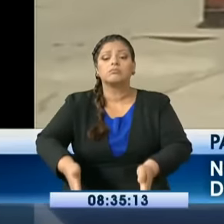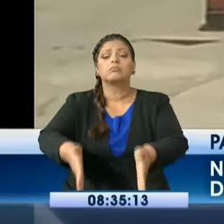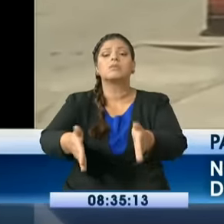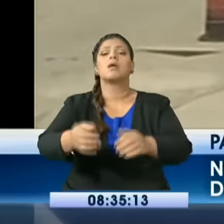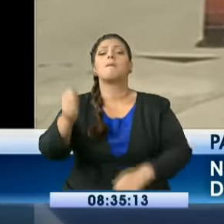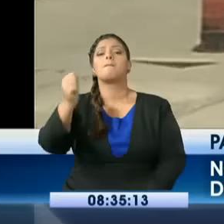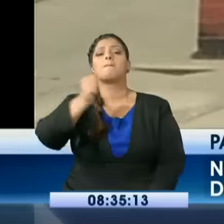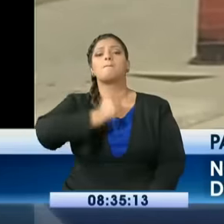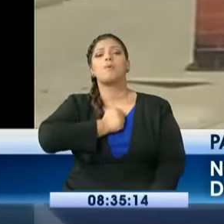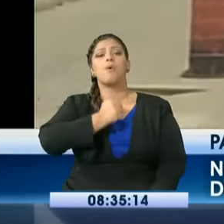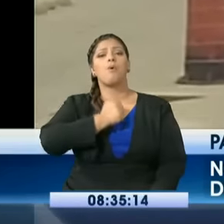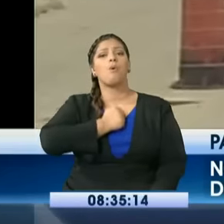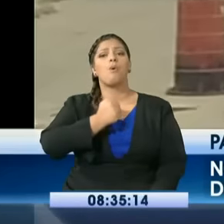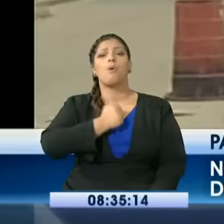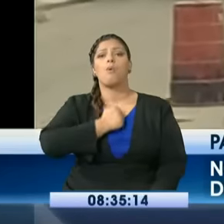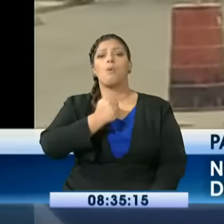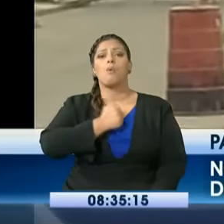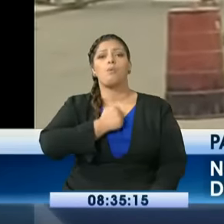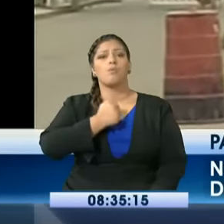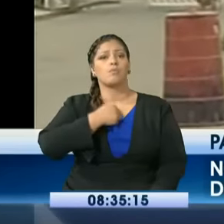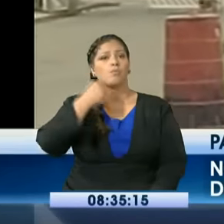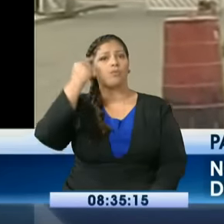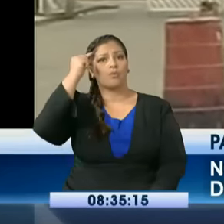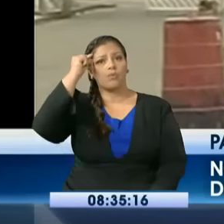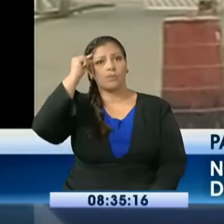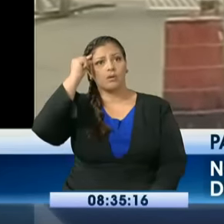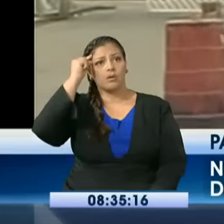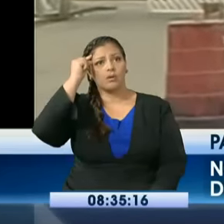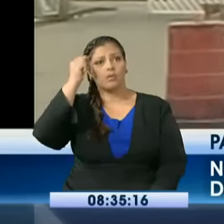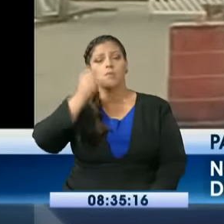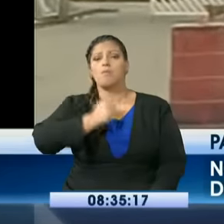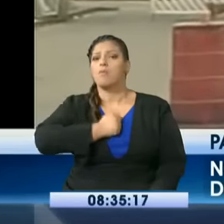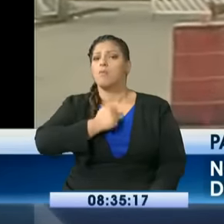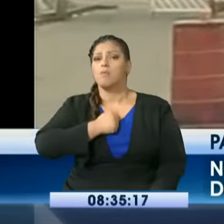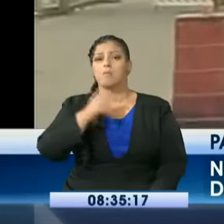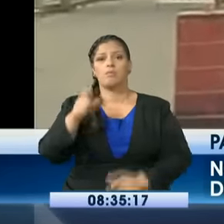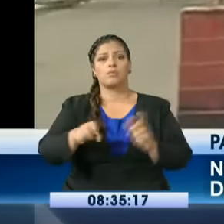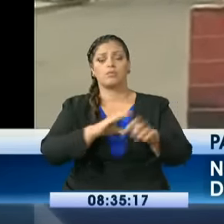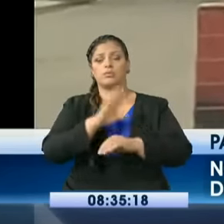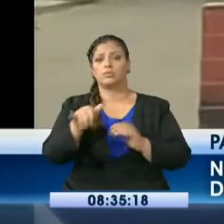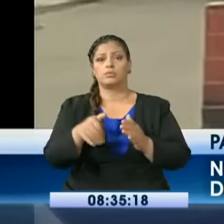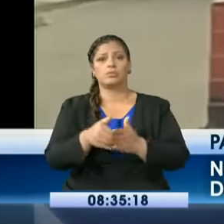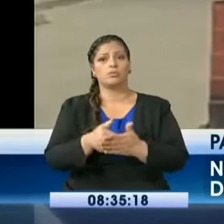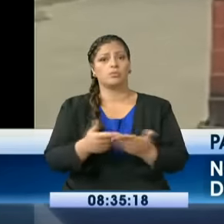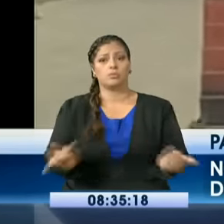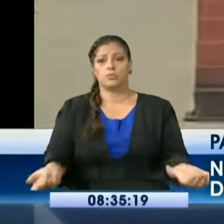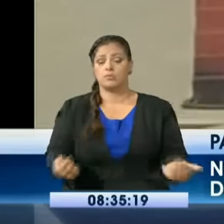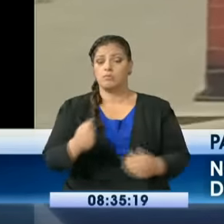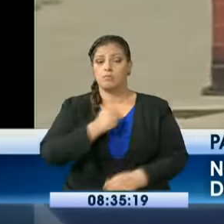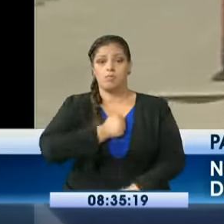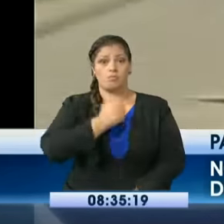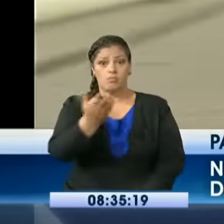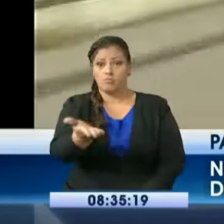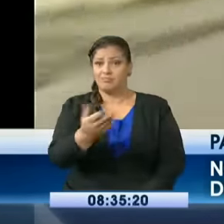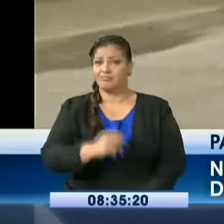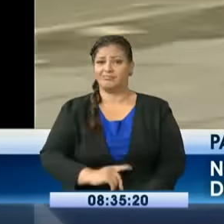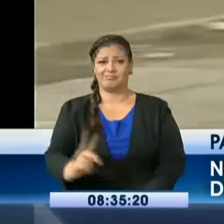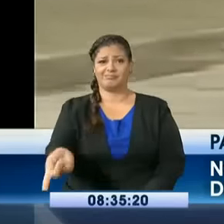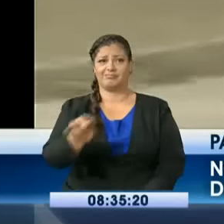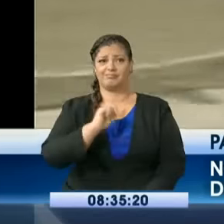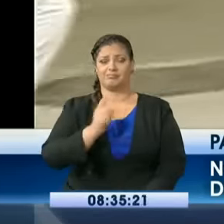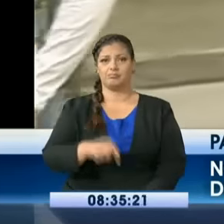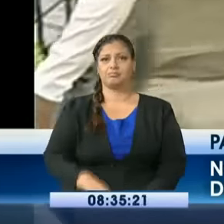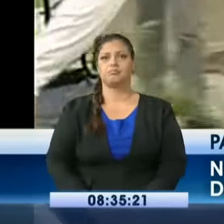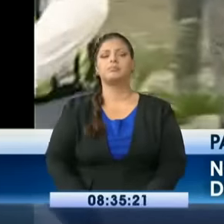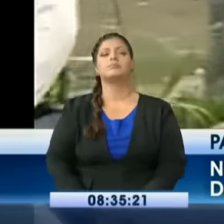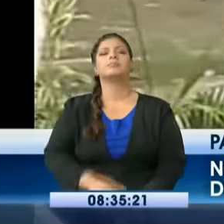son públicas. Ahora, ¿qué dice el municipio al respecto? Aquí estamos ya con el representante de la alcaldía, quien nos va a